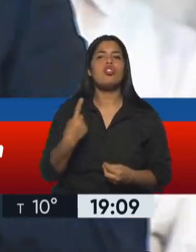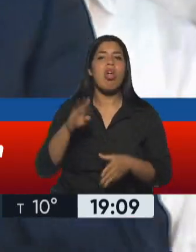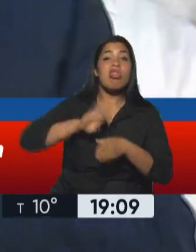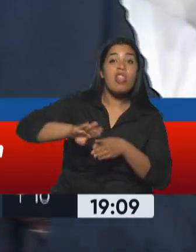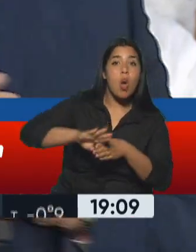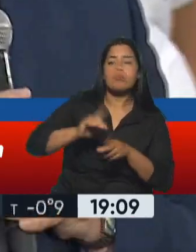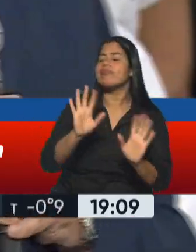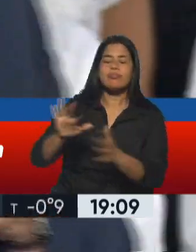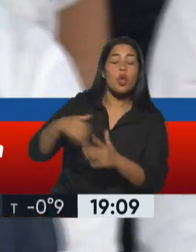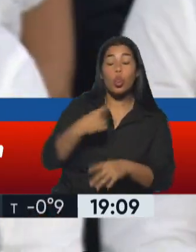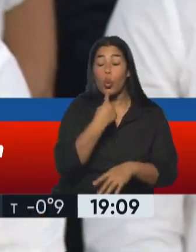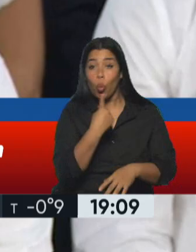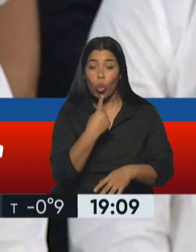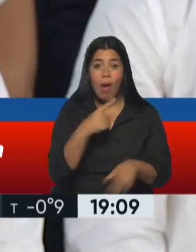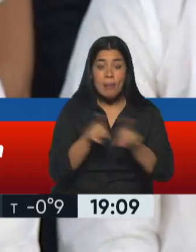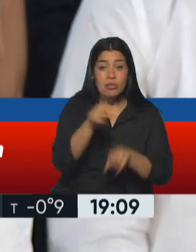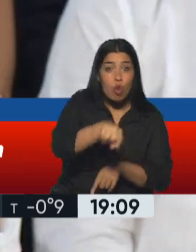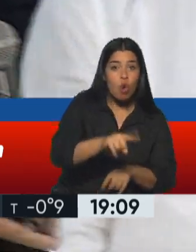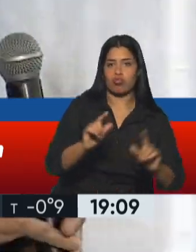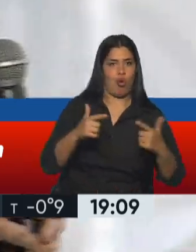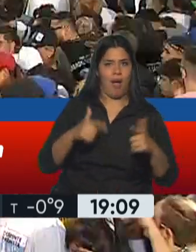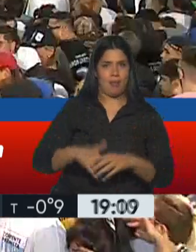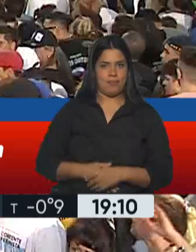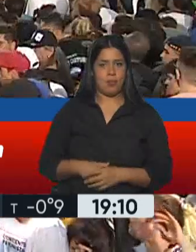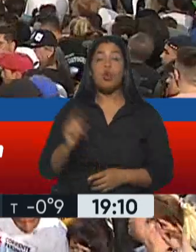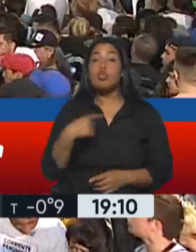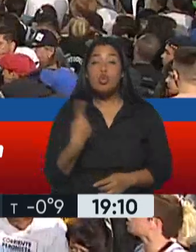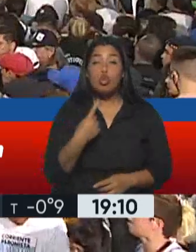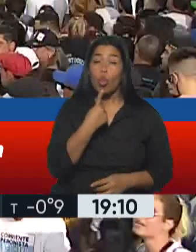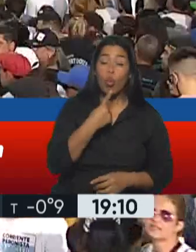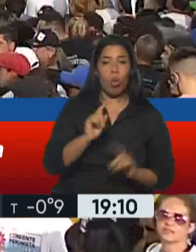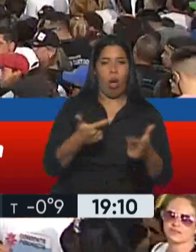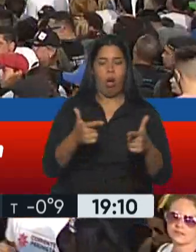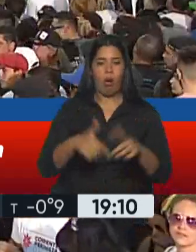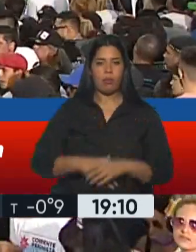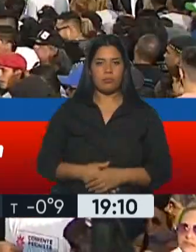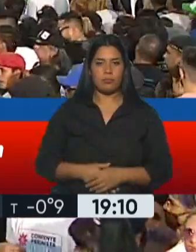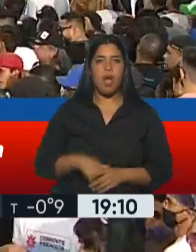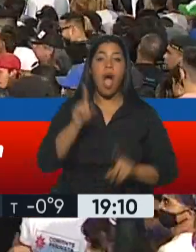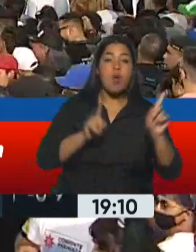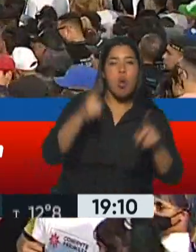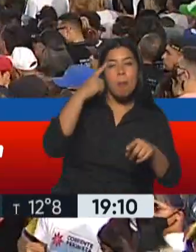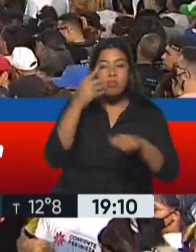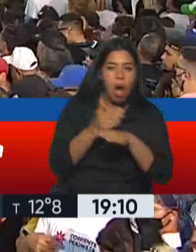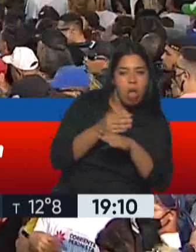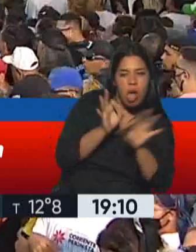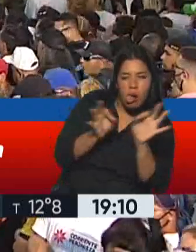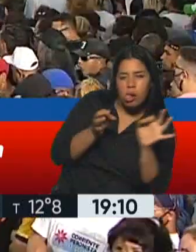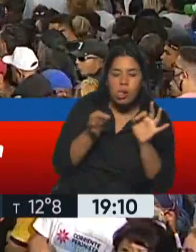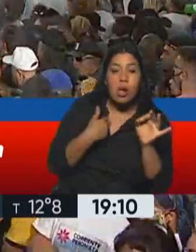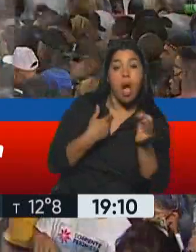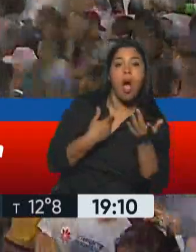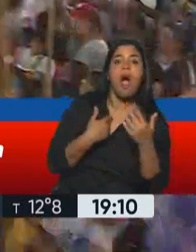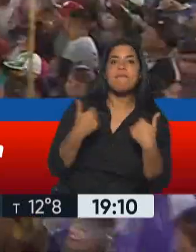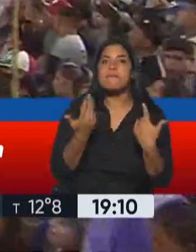la duda que tienen ellos. Nosotros no dudamos. Entre los que especulan a costa del hambre de los argentinos y